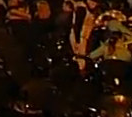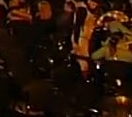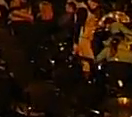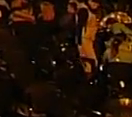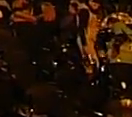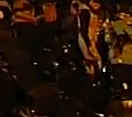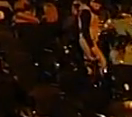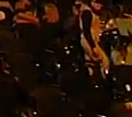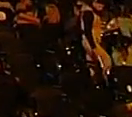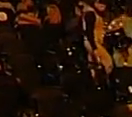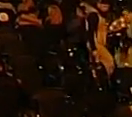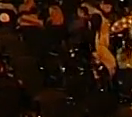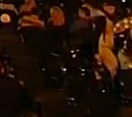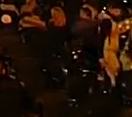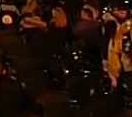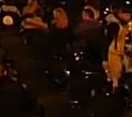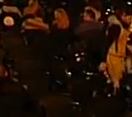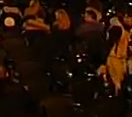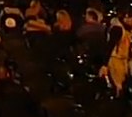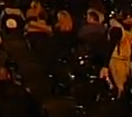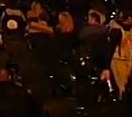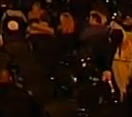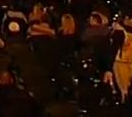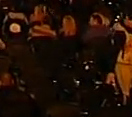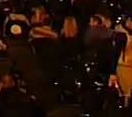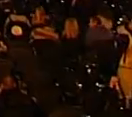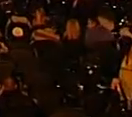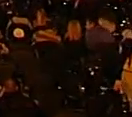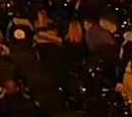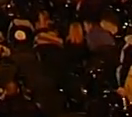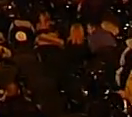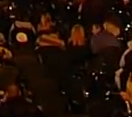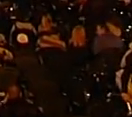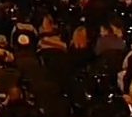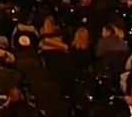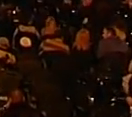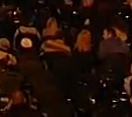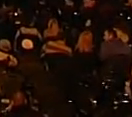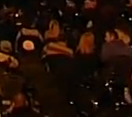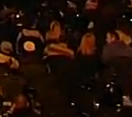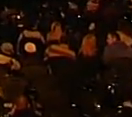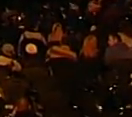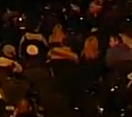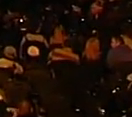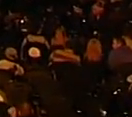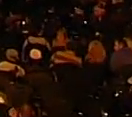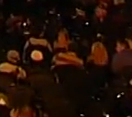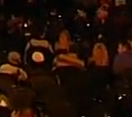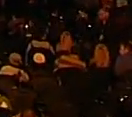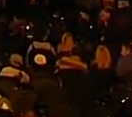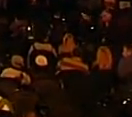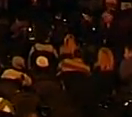En el nombre de las murgas, de las comparsas y de las reinas del carnaval, seguimos adelante en el Parque de Santa Catalina y en el backstage tenemos a nuestra